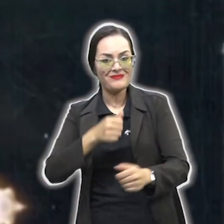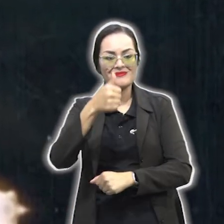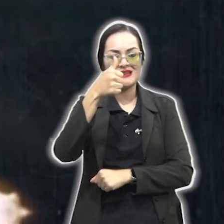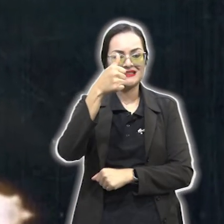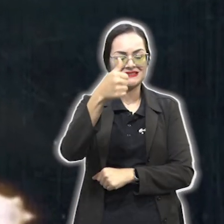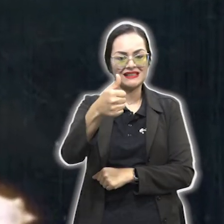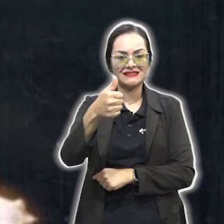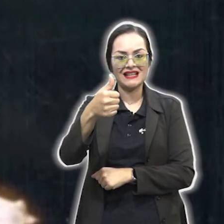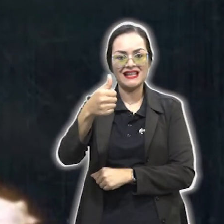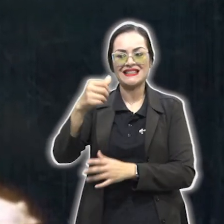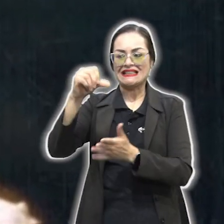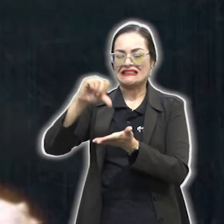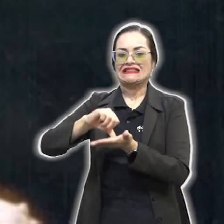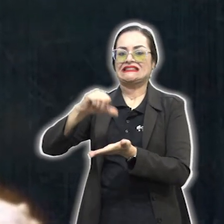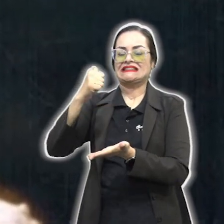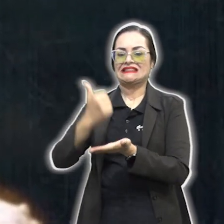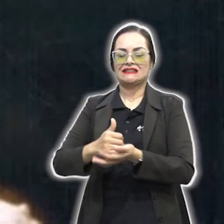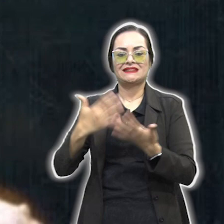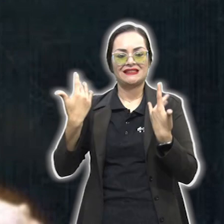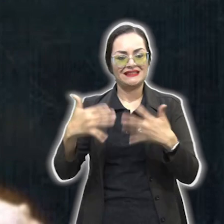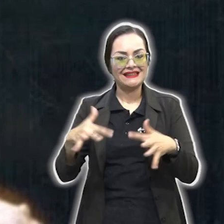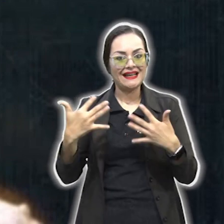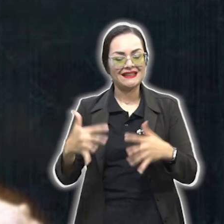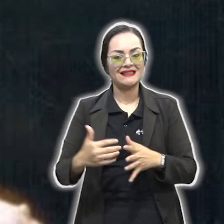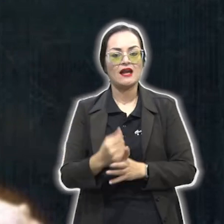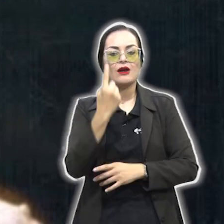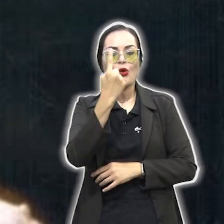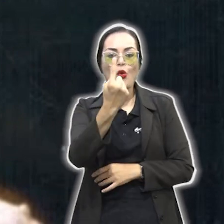diagnosticado con displasia y acondroplasia. Su estatura máxima fue de